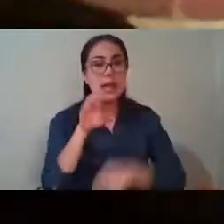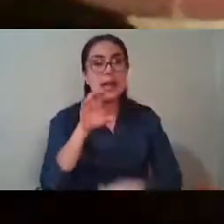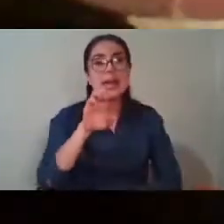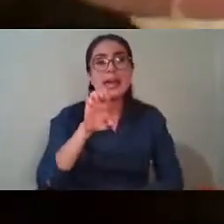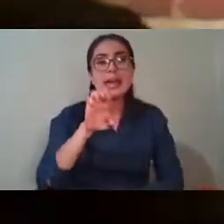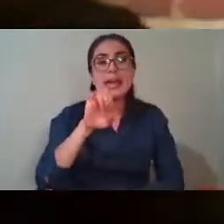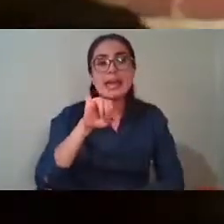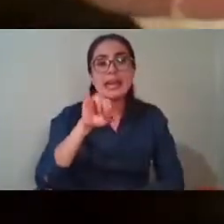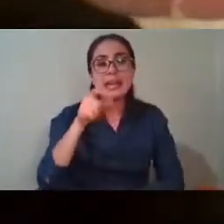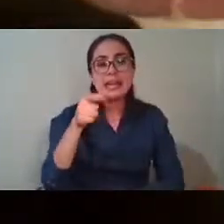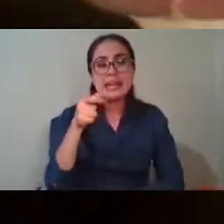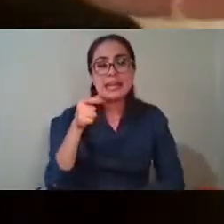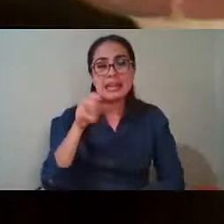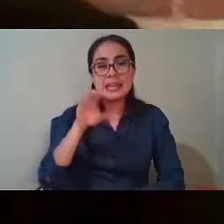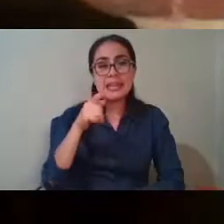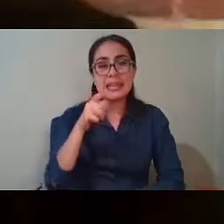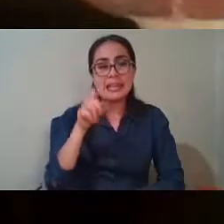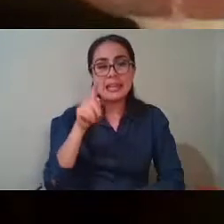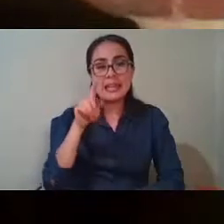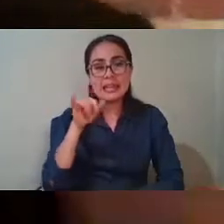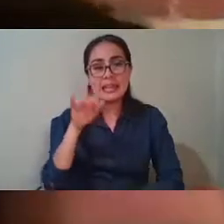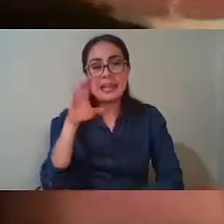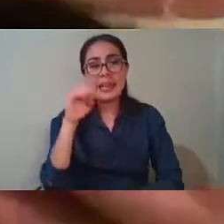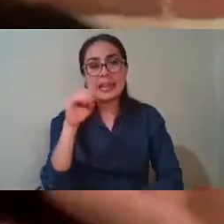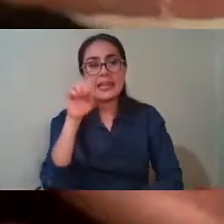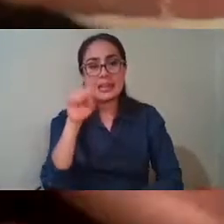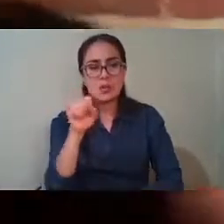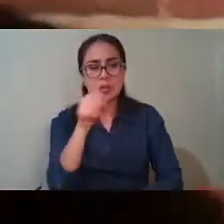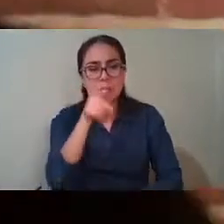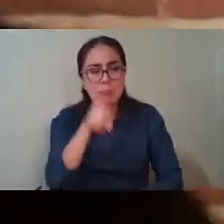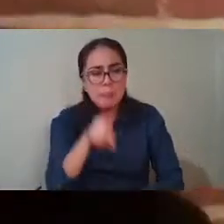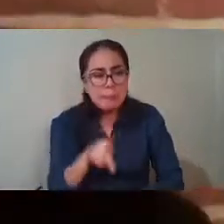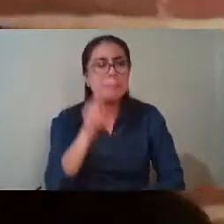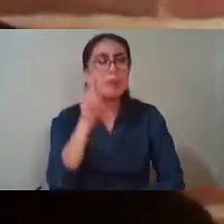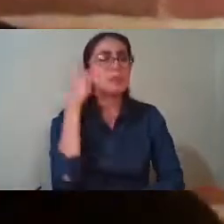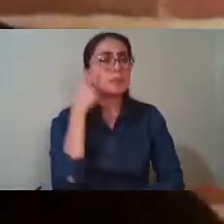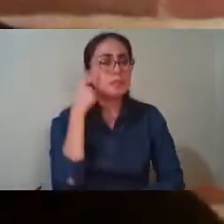pregunta es, ¿cómo? ¿Cómo piensa el teatro?